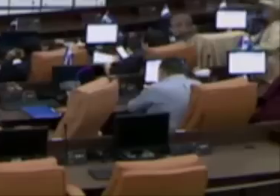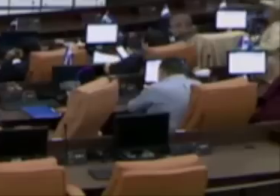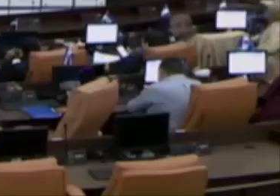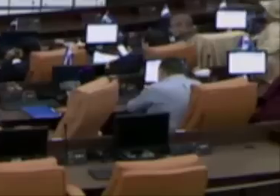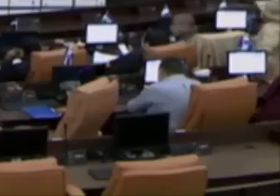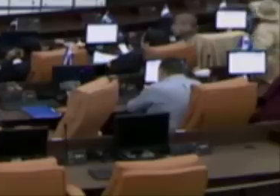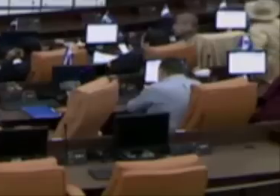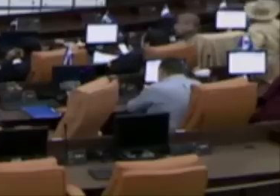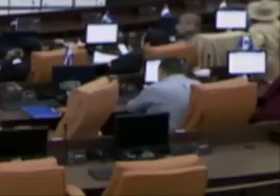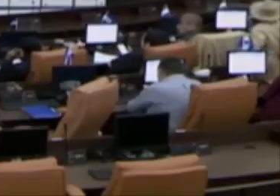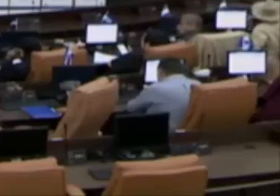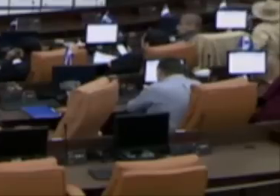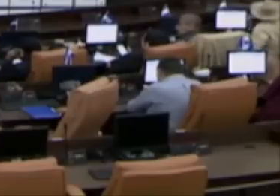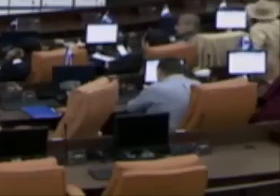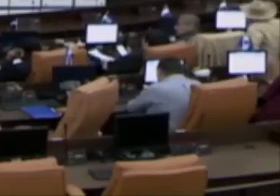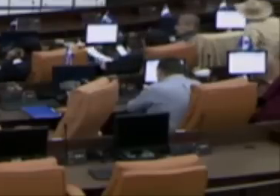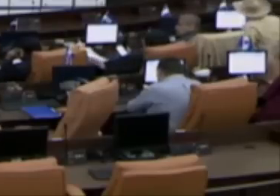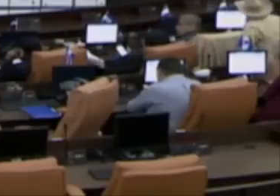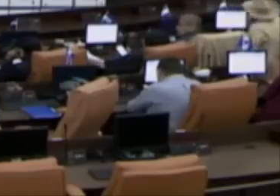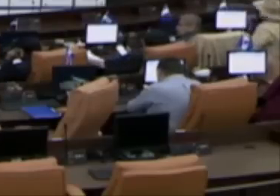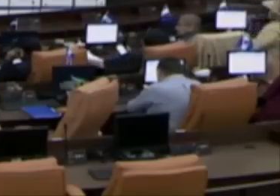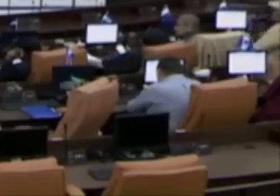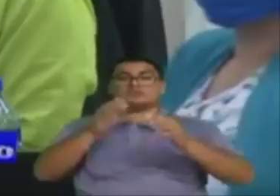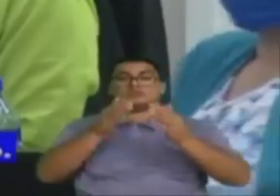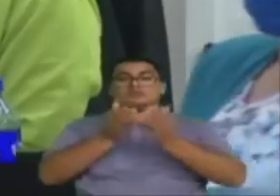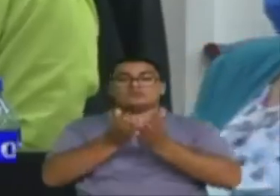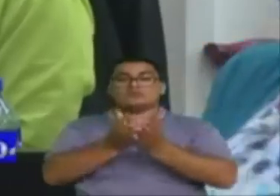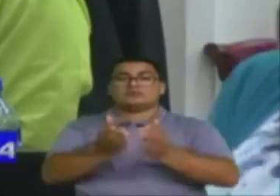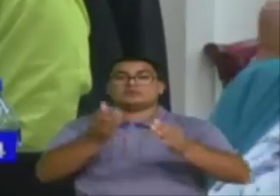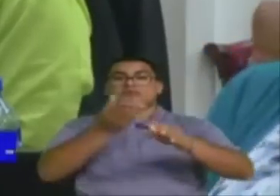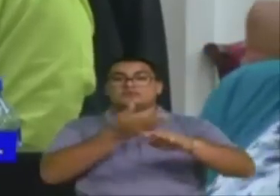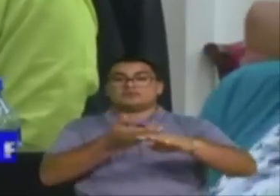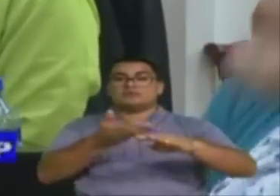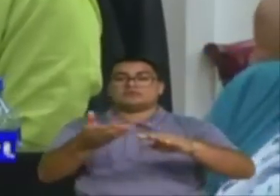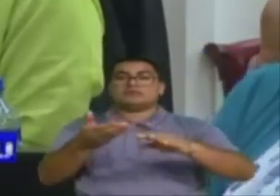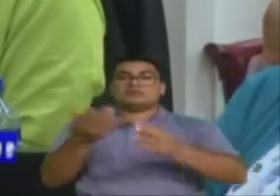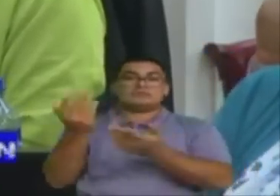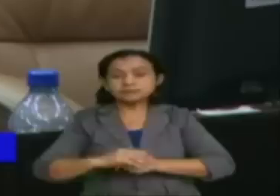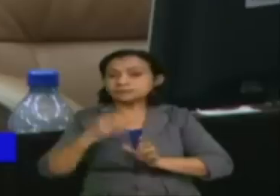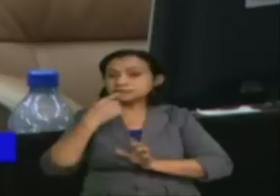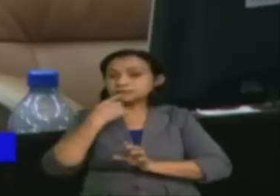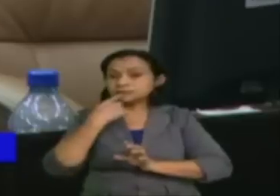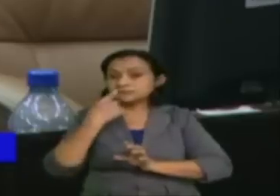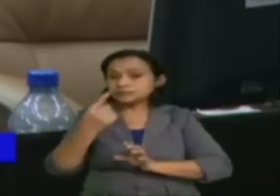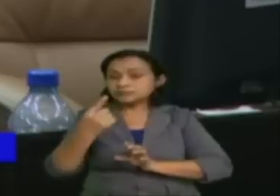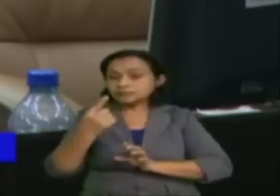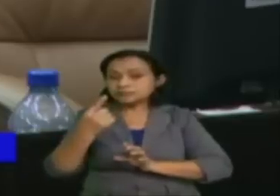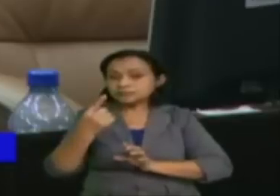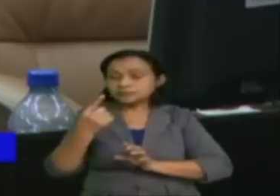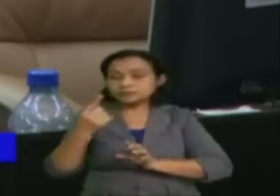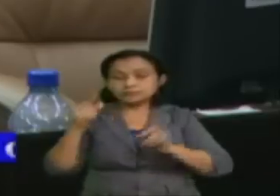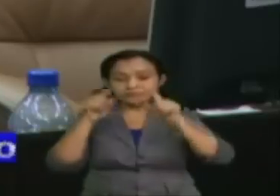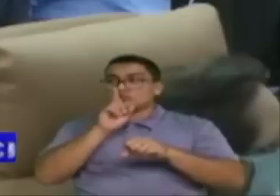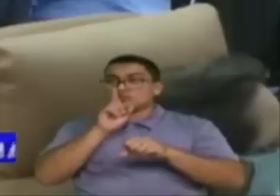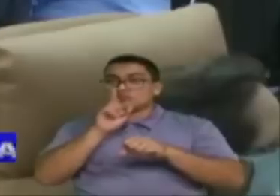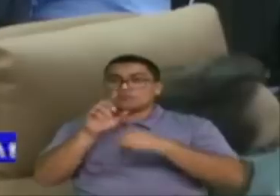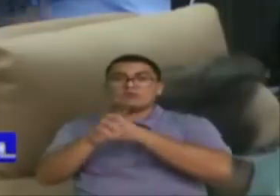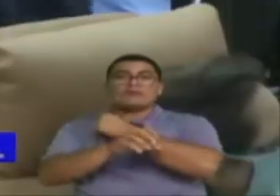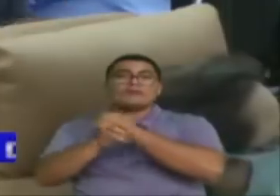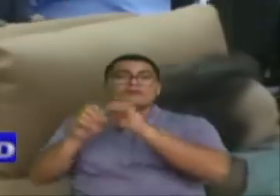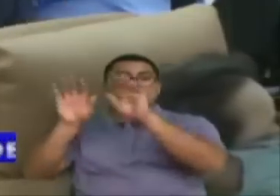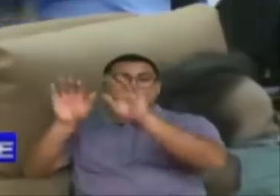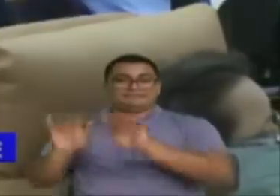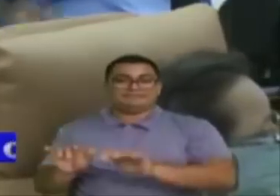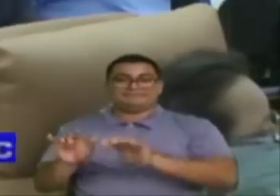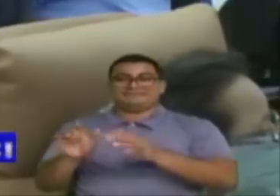Ciberdelitos, que pretende imponer penas de 1 a 5 años de prisión a periodistas y ciudadanos que compartan información y noticias en las